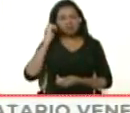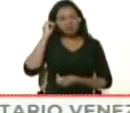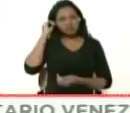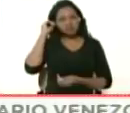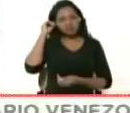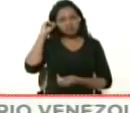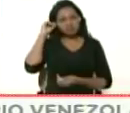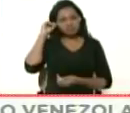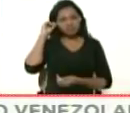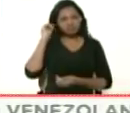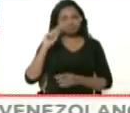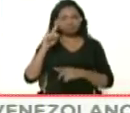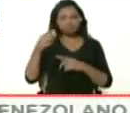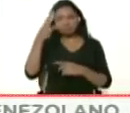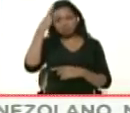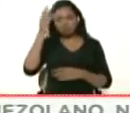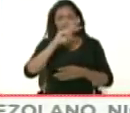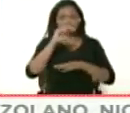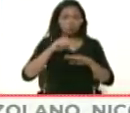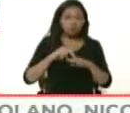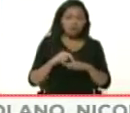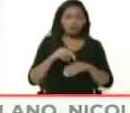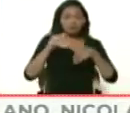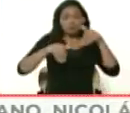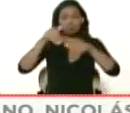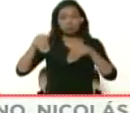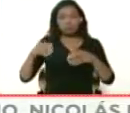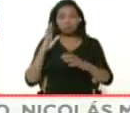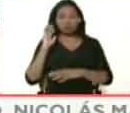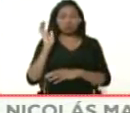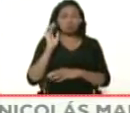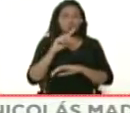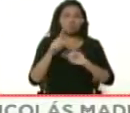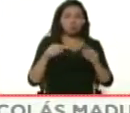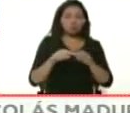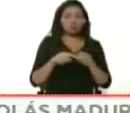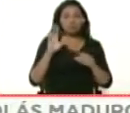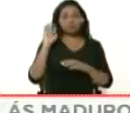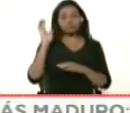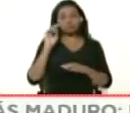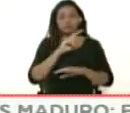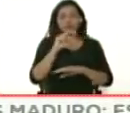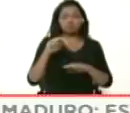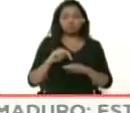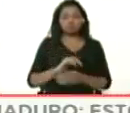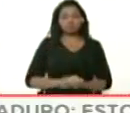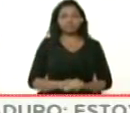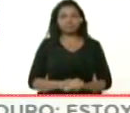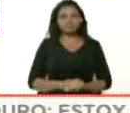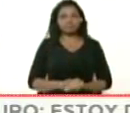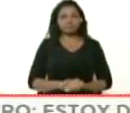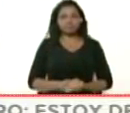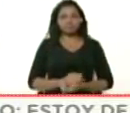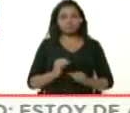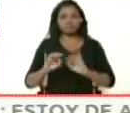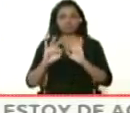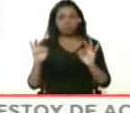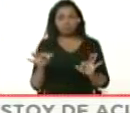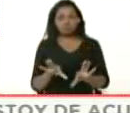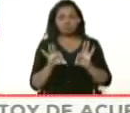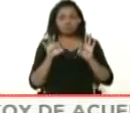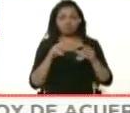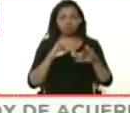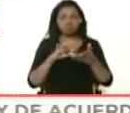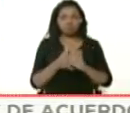nombre el nuevo Consejo Nacional Electoral, se convoque a la elección de la Asamblea Nacional y allí en esa elección